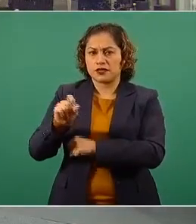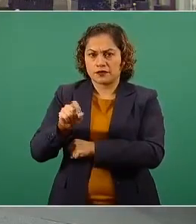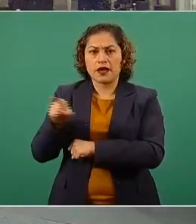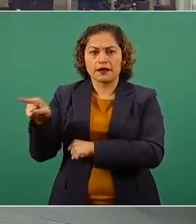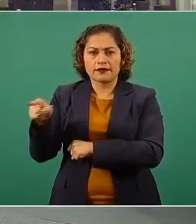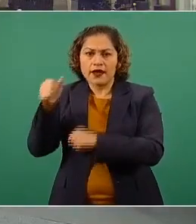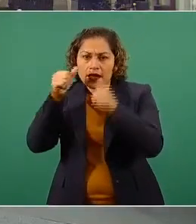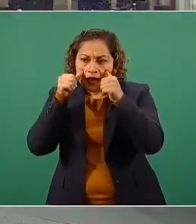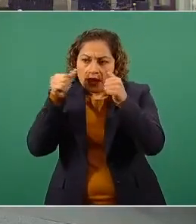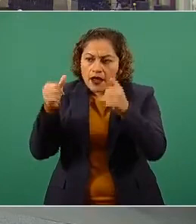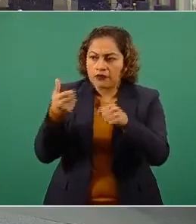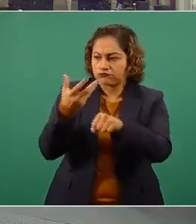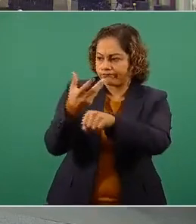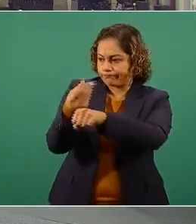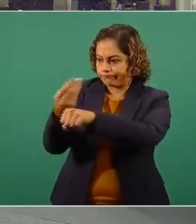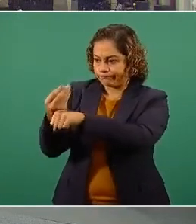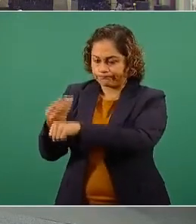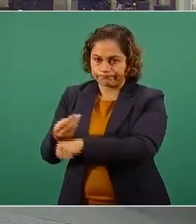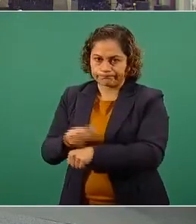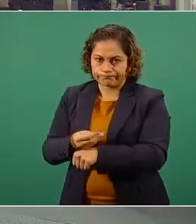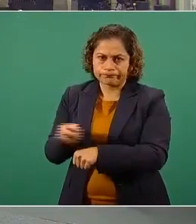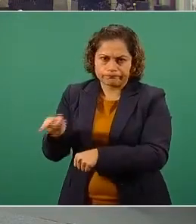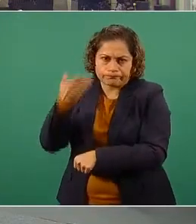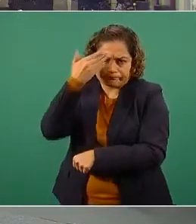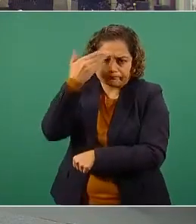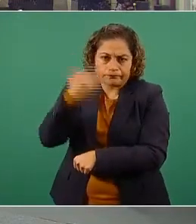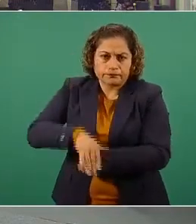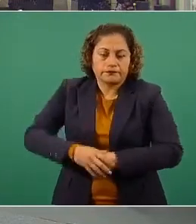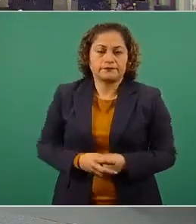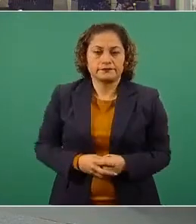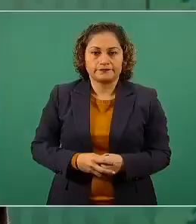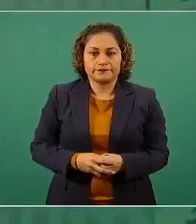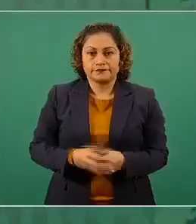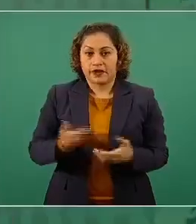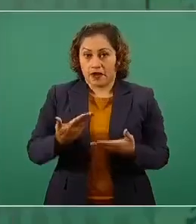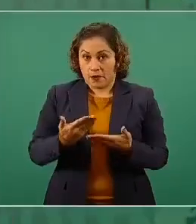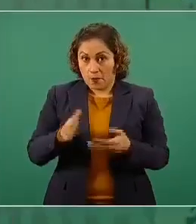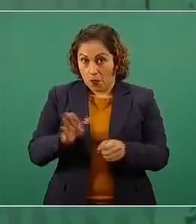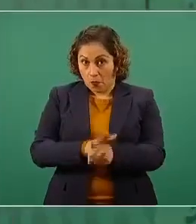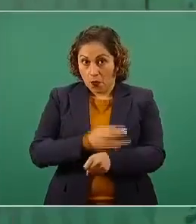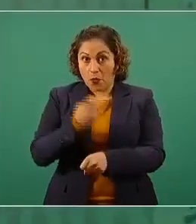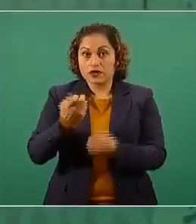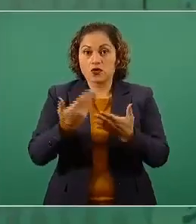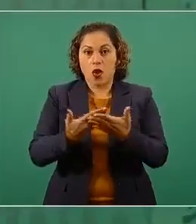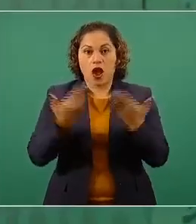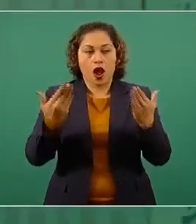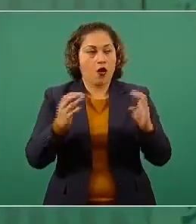en mantenimiento a esas plantas. De modo que ahora que se necesitan,